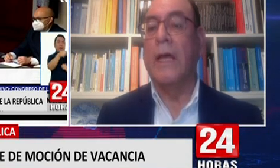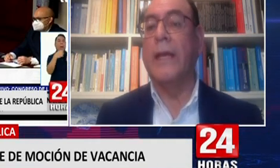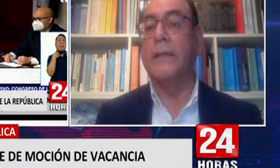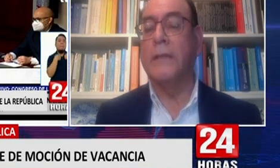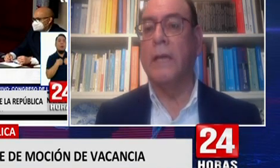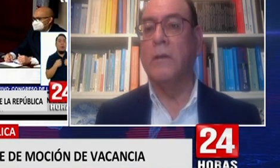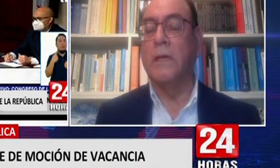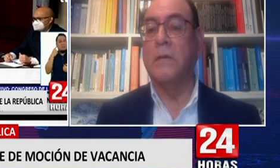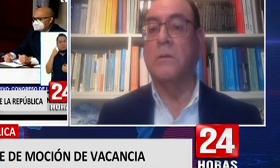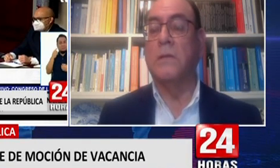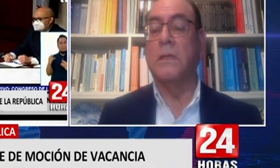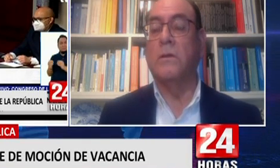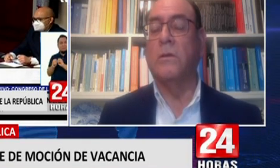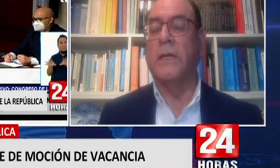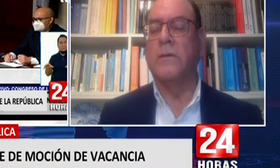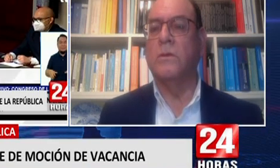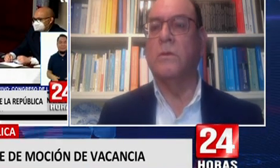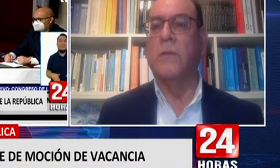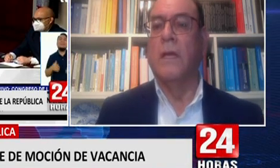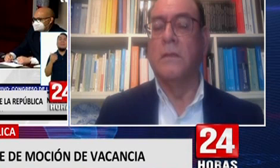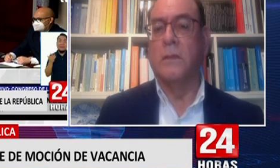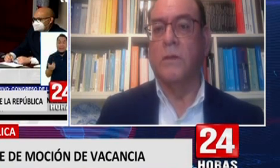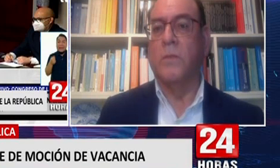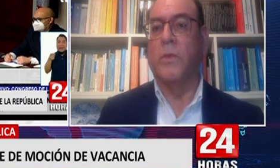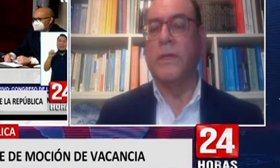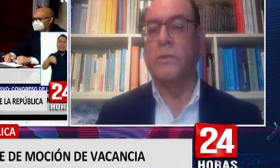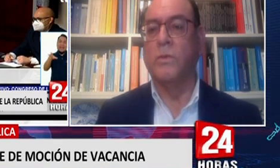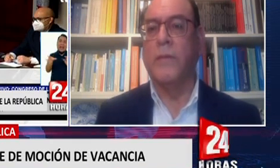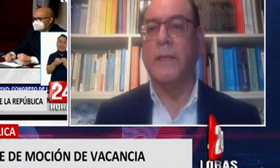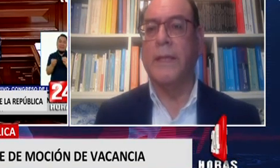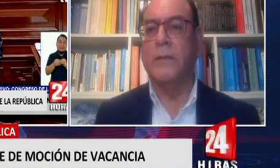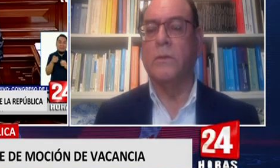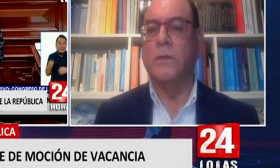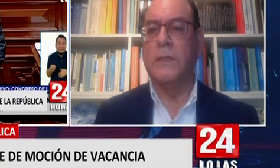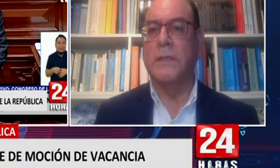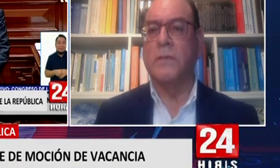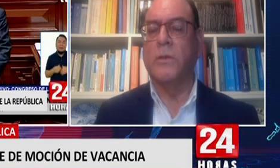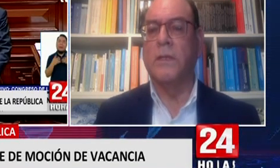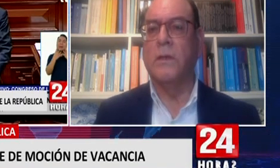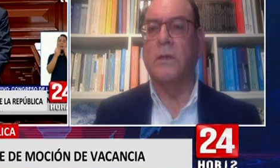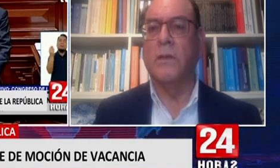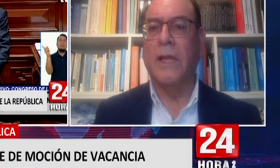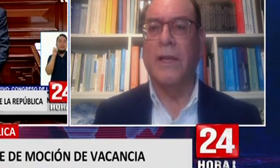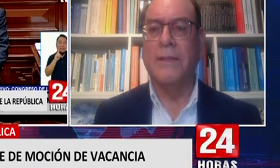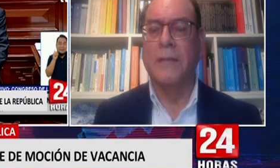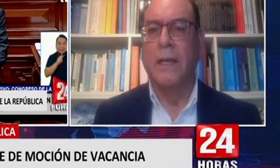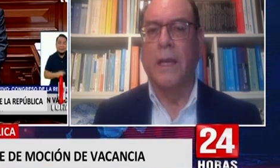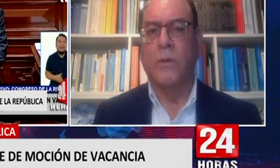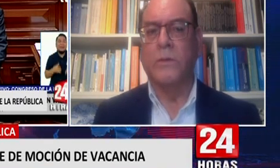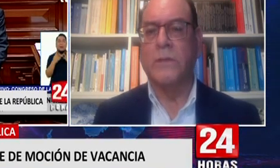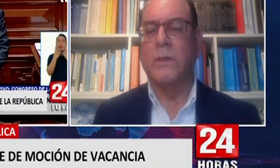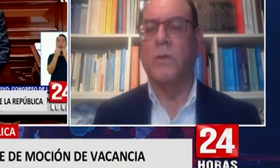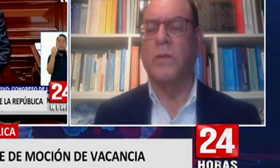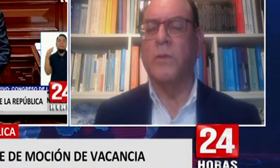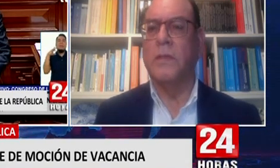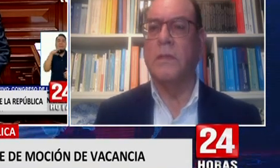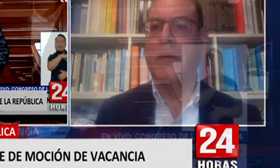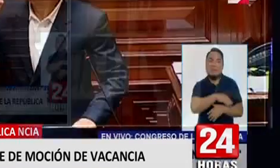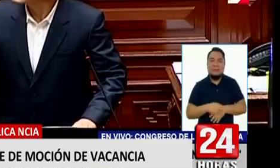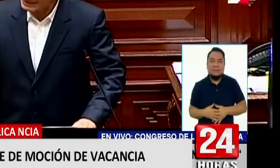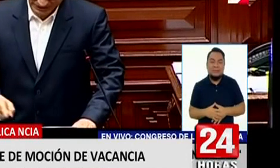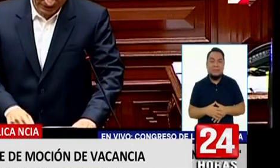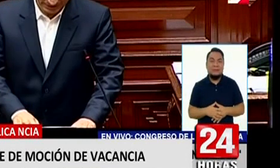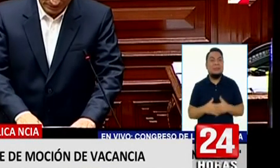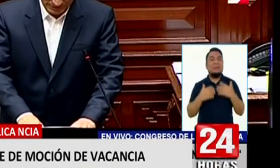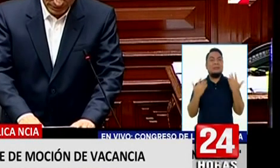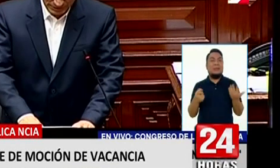adelantado que manteniendo las relaciones si no después de su mandato de cierto me cuida todas las acusaciones correspondientes a